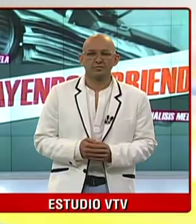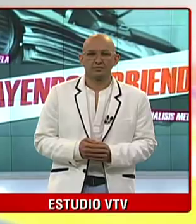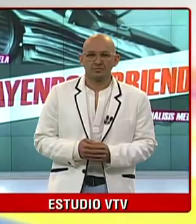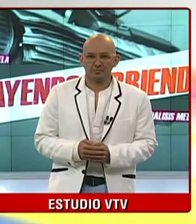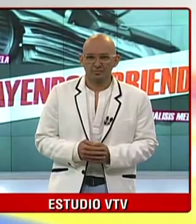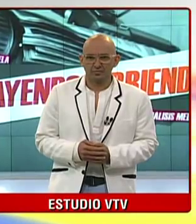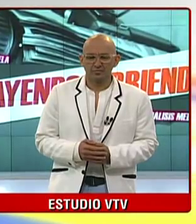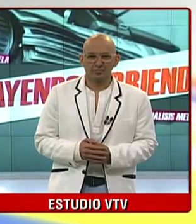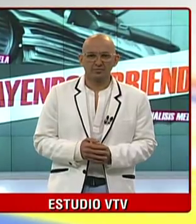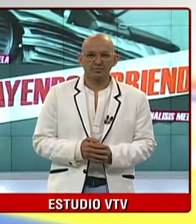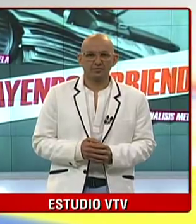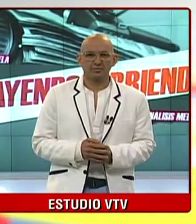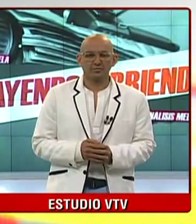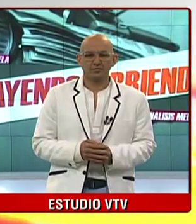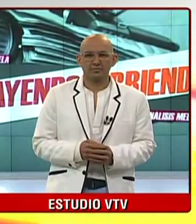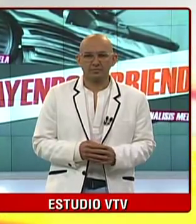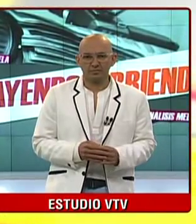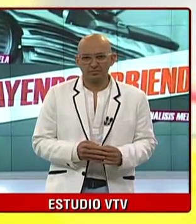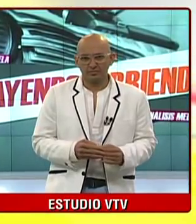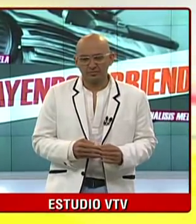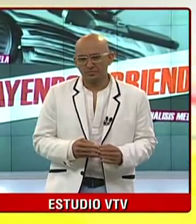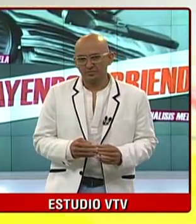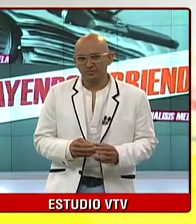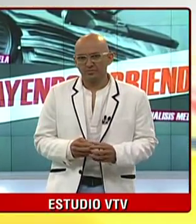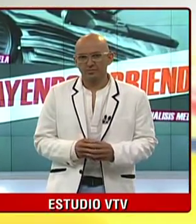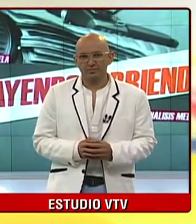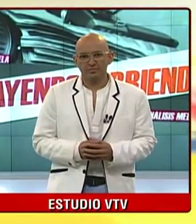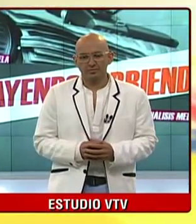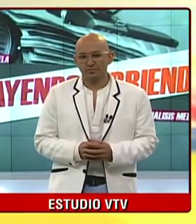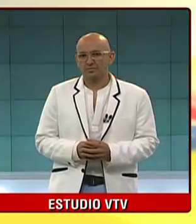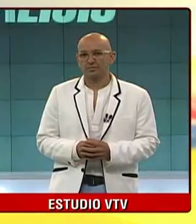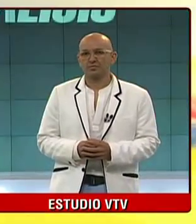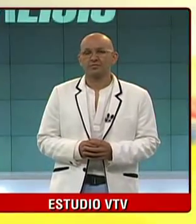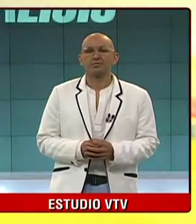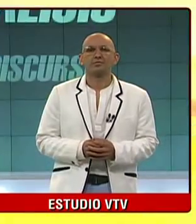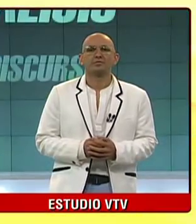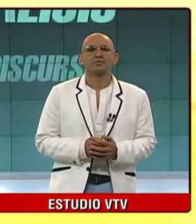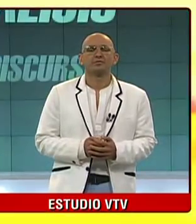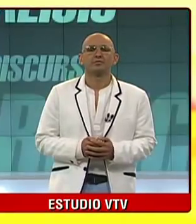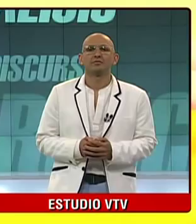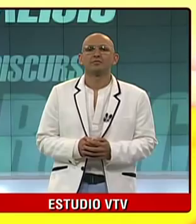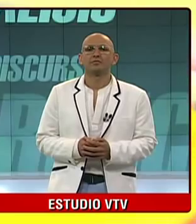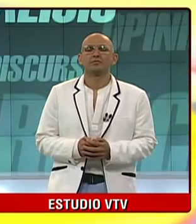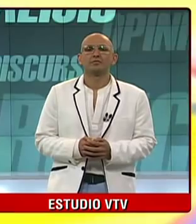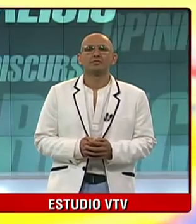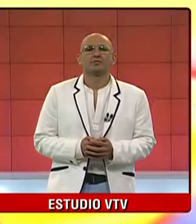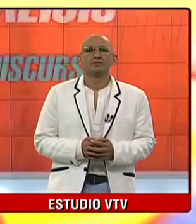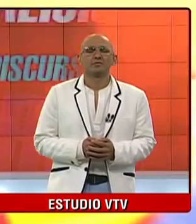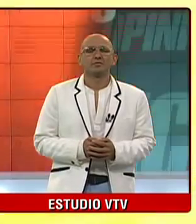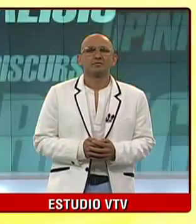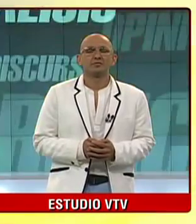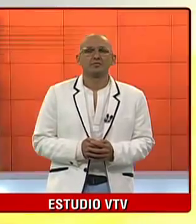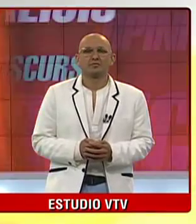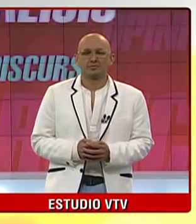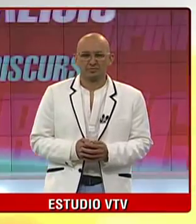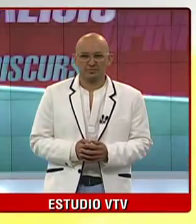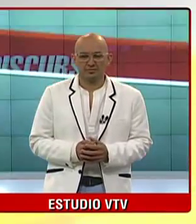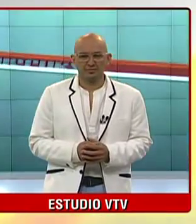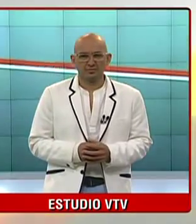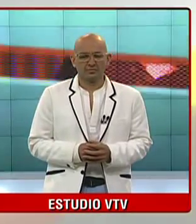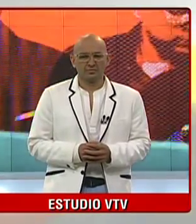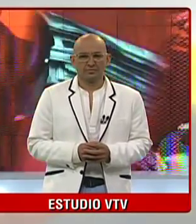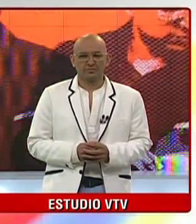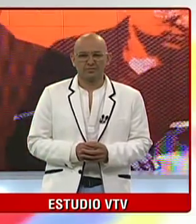pueda ver estas verdades que forman parte de muchas que vamos a ir sacando,